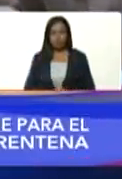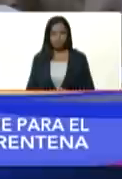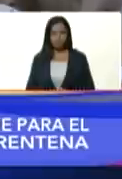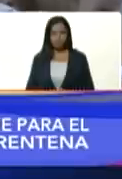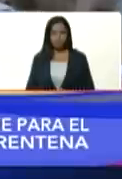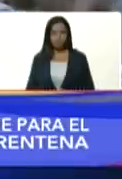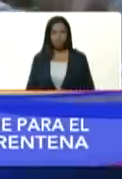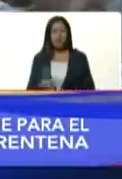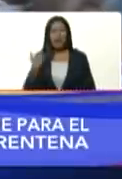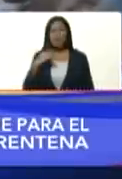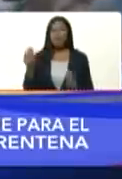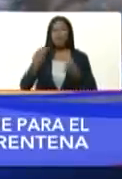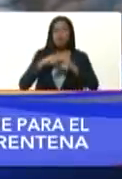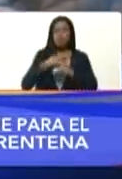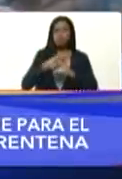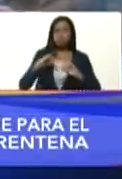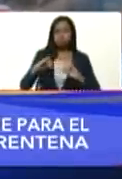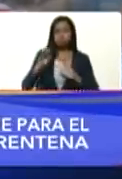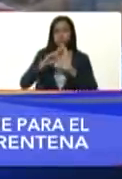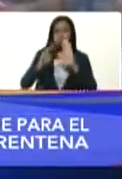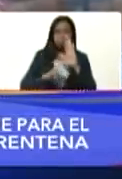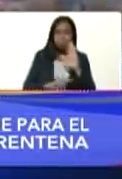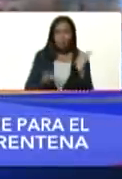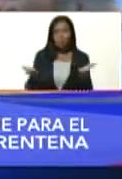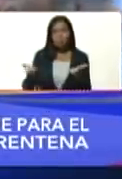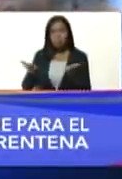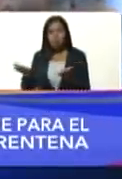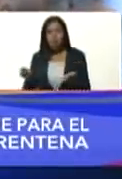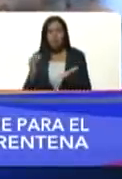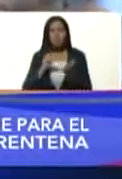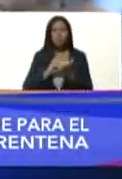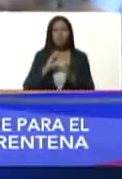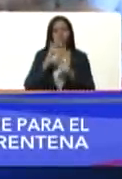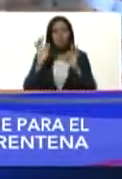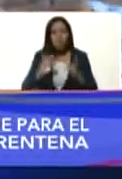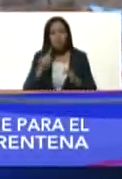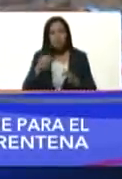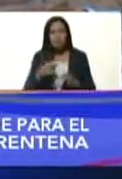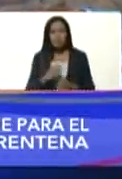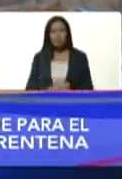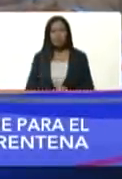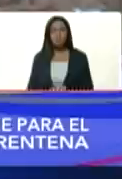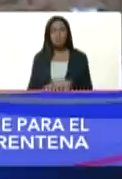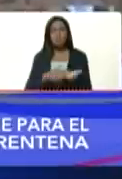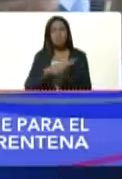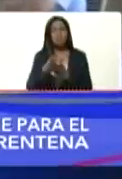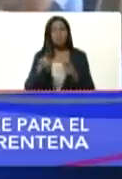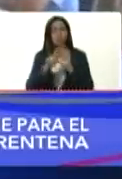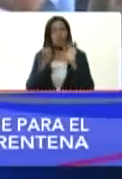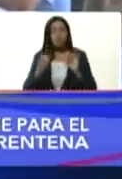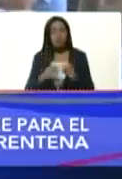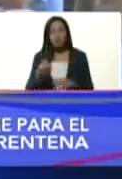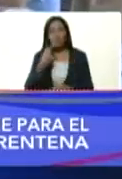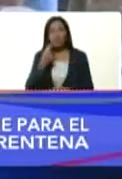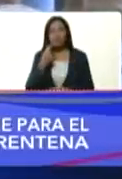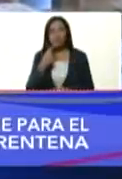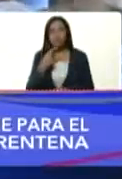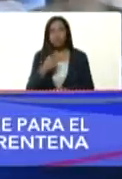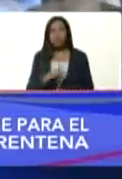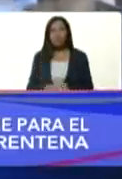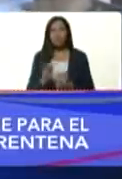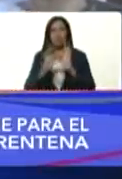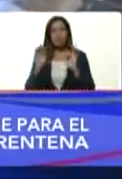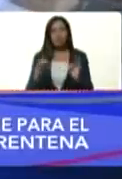hubo acuerdos, protocolos de aplicación y garantizamos las medicinas con el